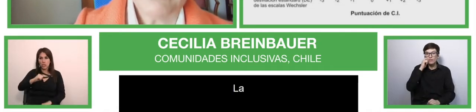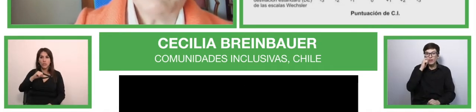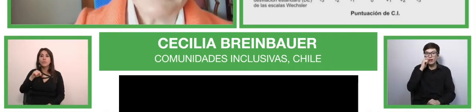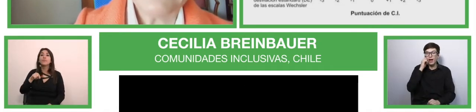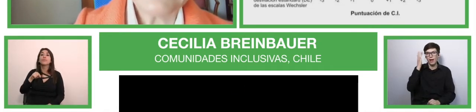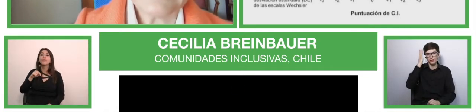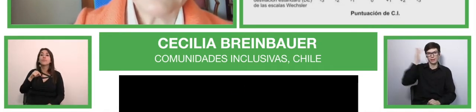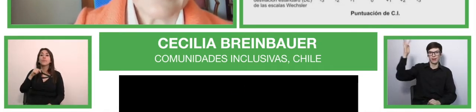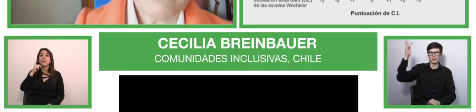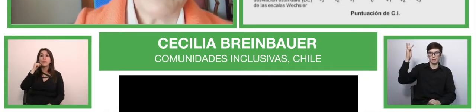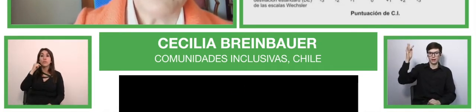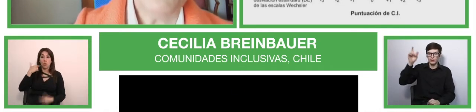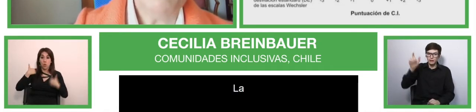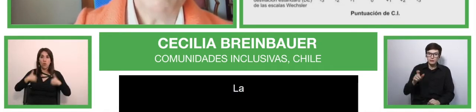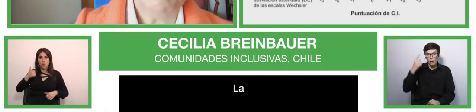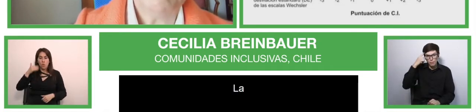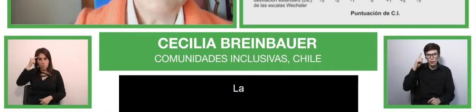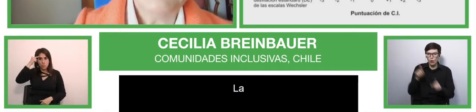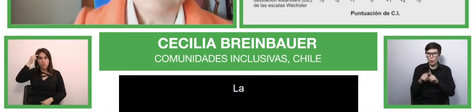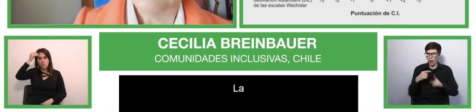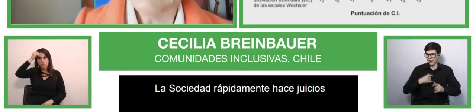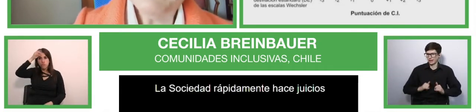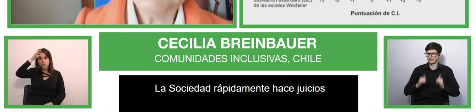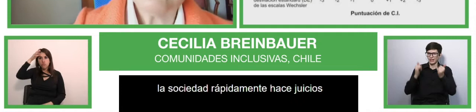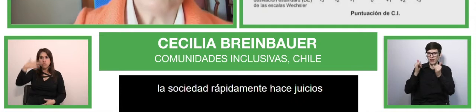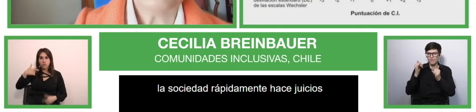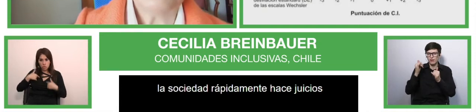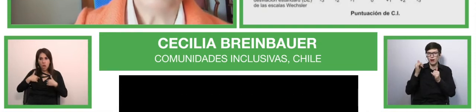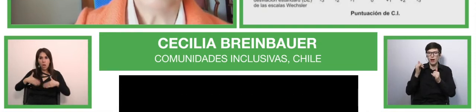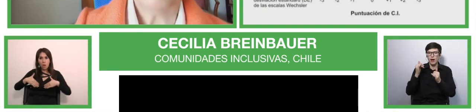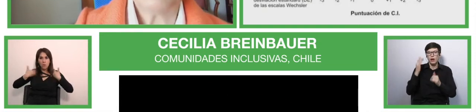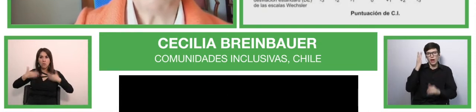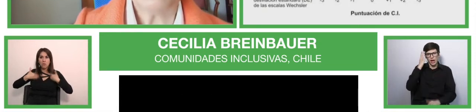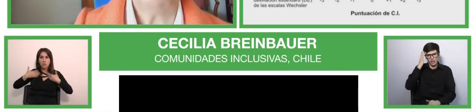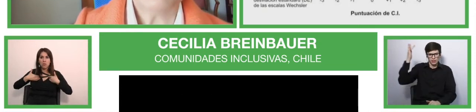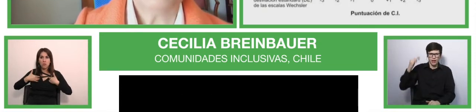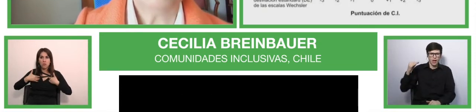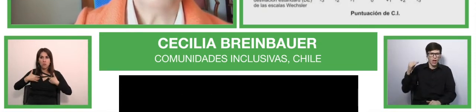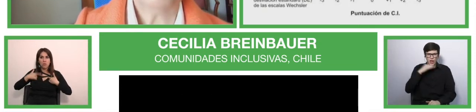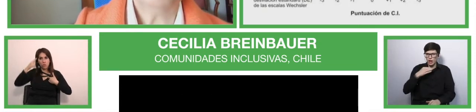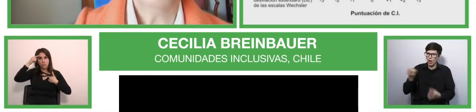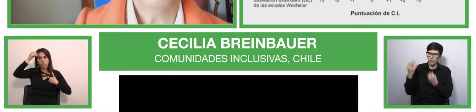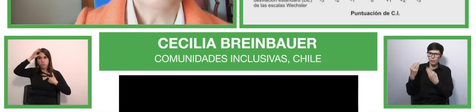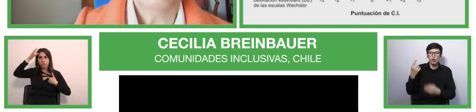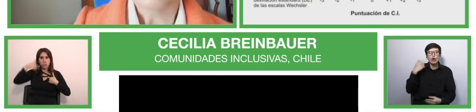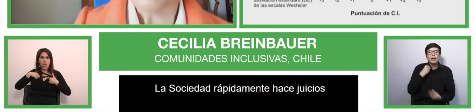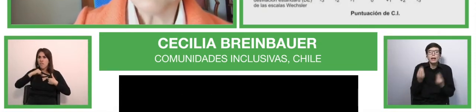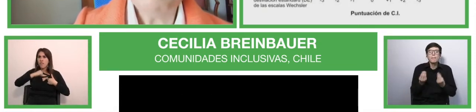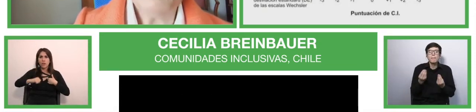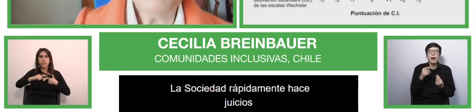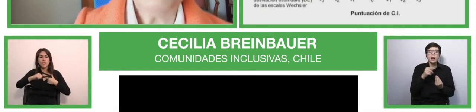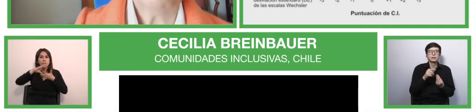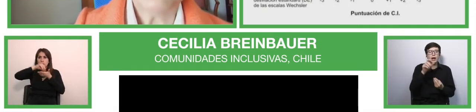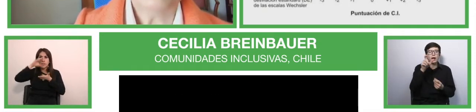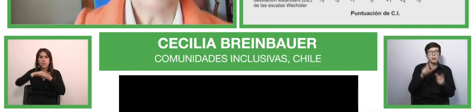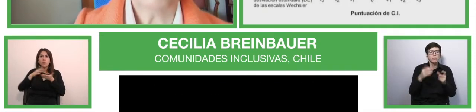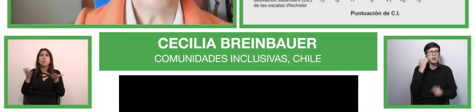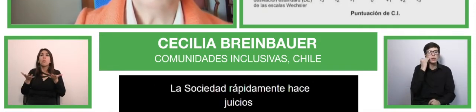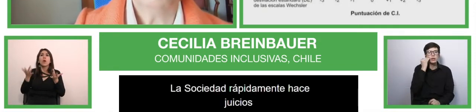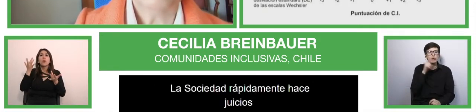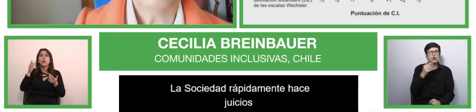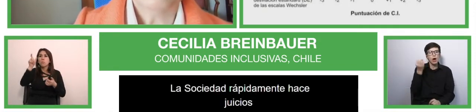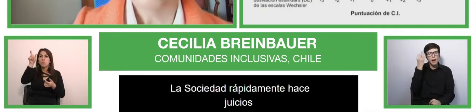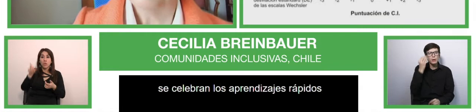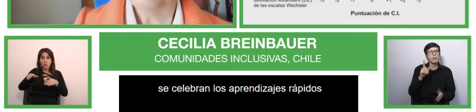celebran los aprendizajes rápidos no piensa con los niños que aprenden más lento que responden más